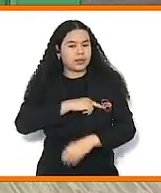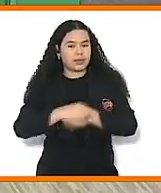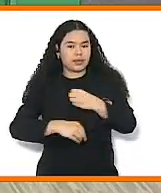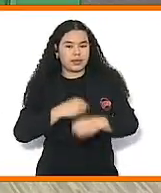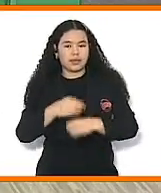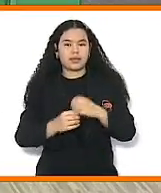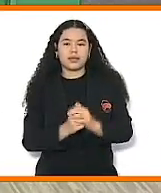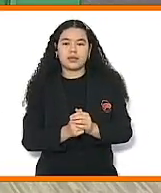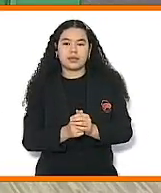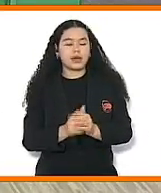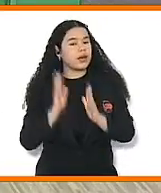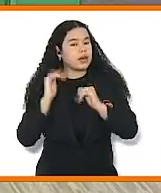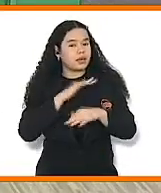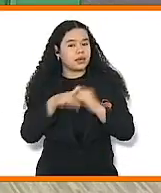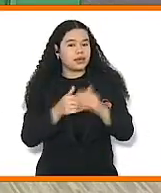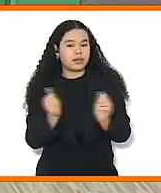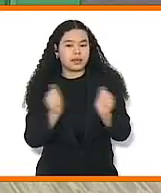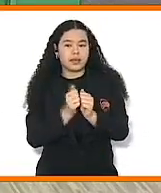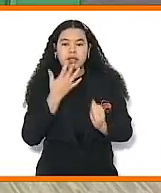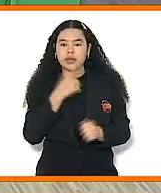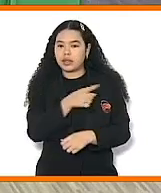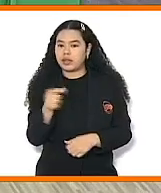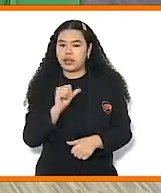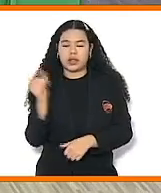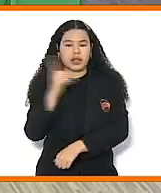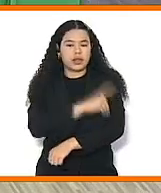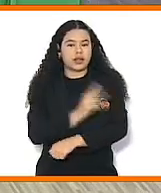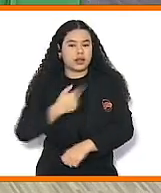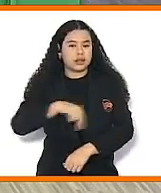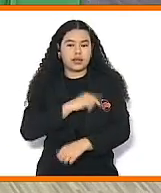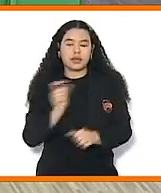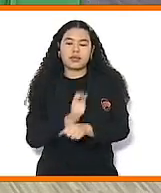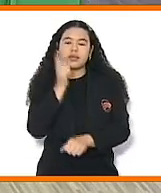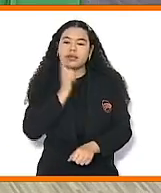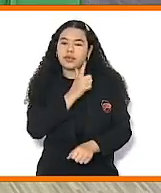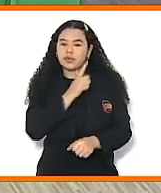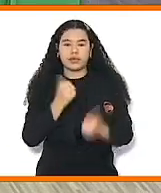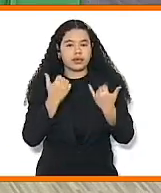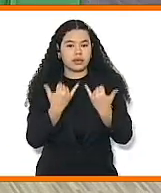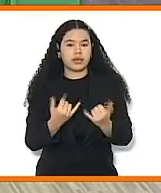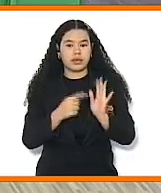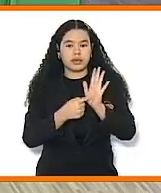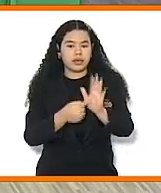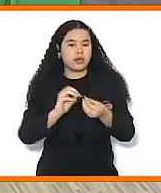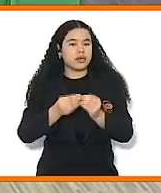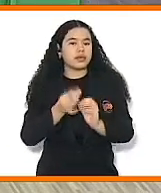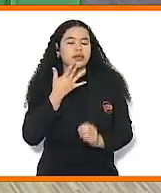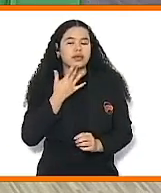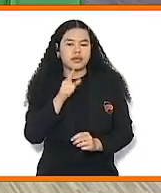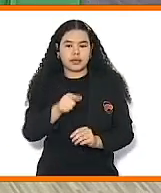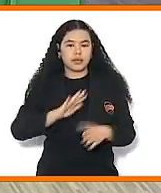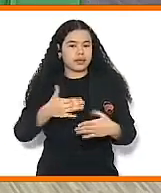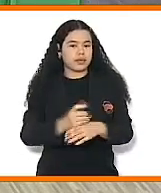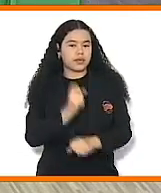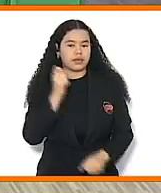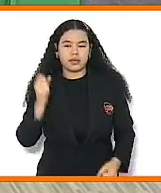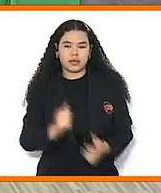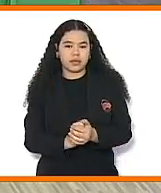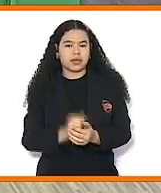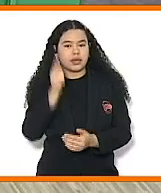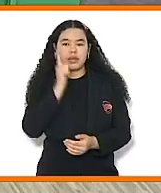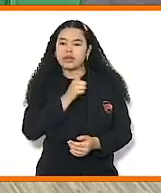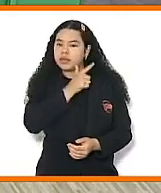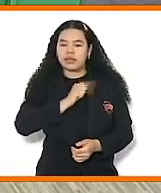sorteo. Esperamos que la suerte te haya acompañado hoy. Nosotros nos ganamos la Loto llevándote tus números favoritos. Y vos, ¿cómo te la vas a